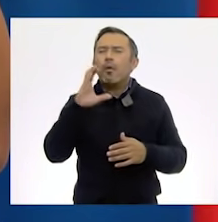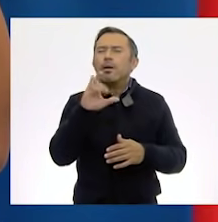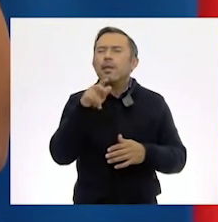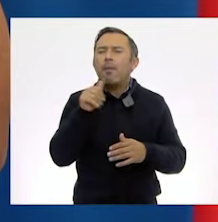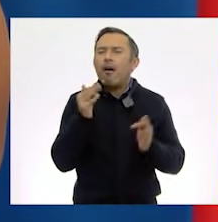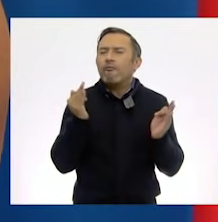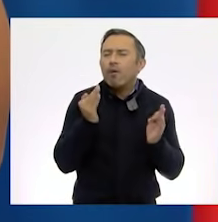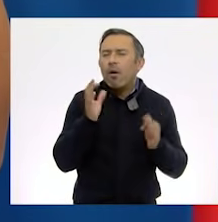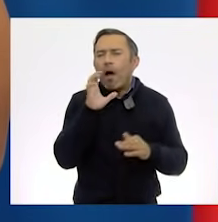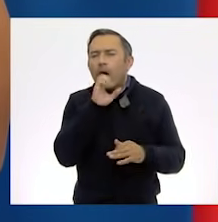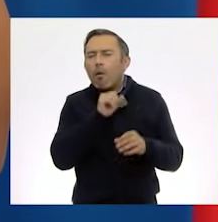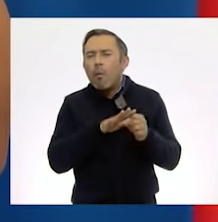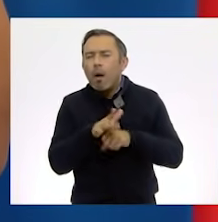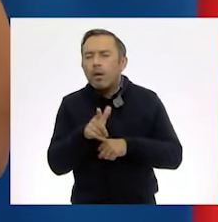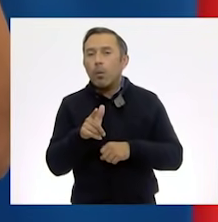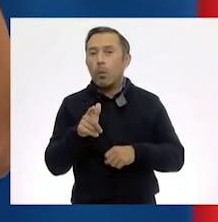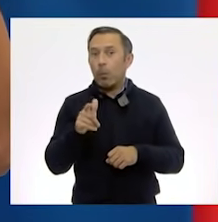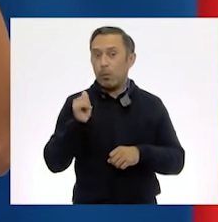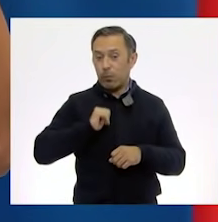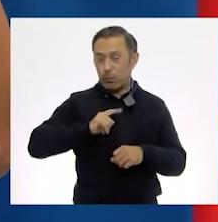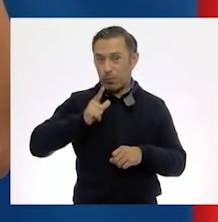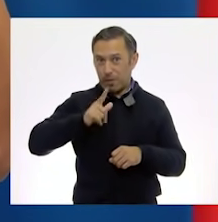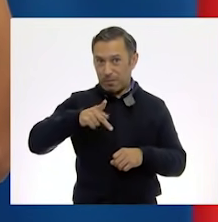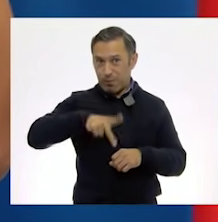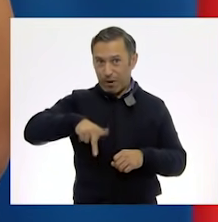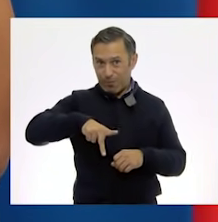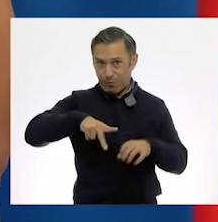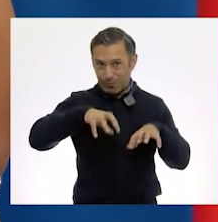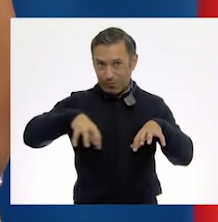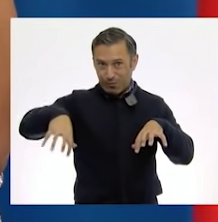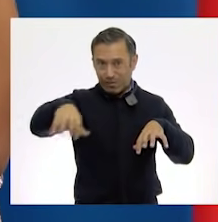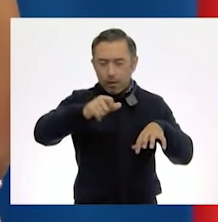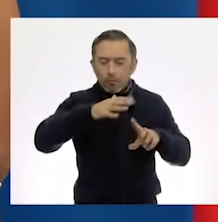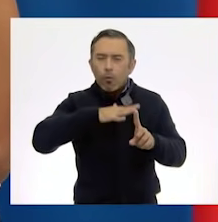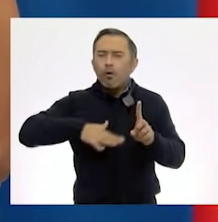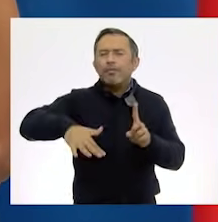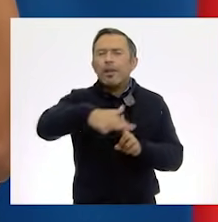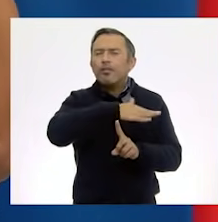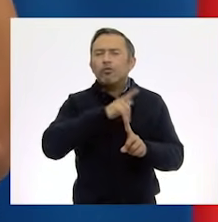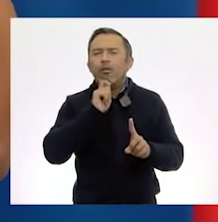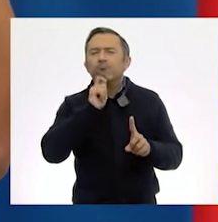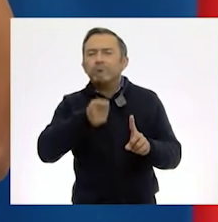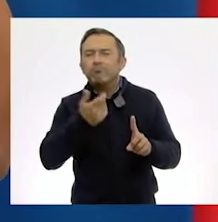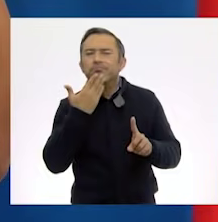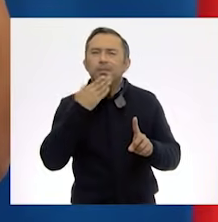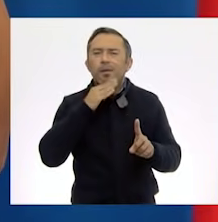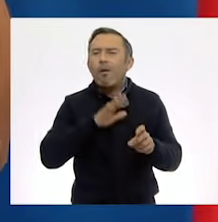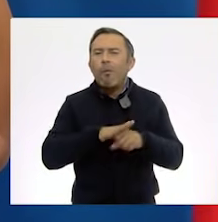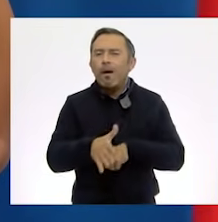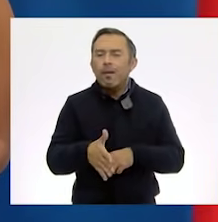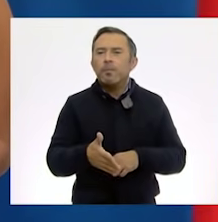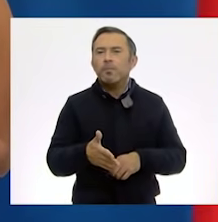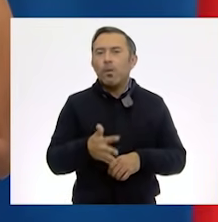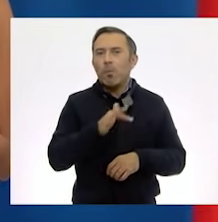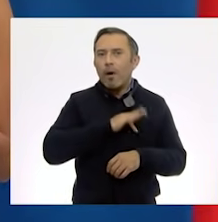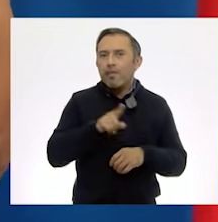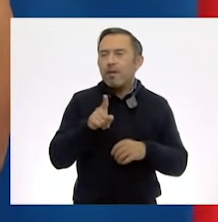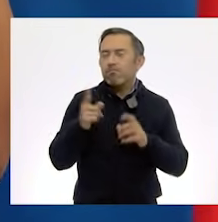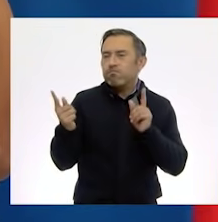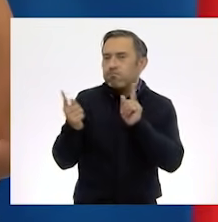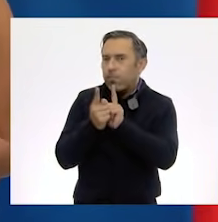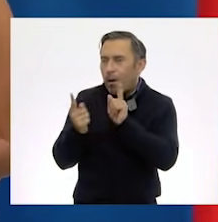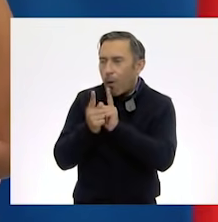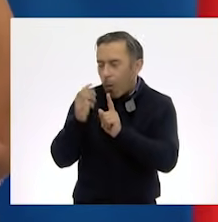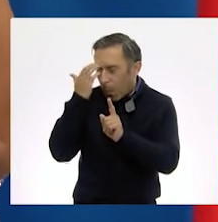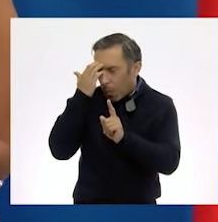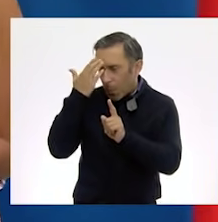poco el contexto en el que vivieron estas civilizaciones y cómo fue para ellos el estarse pues conociendo,